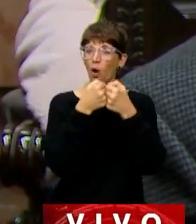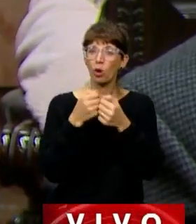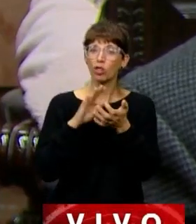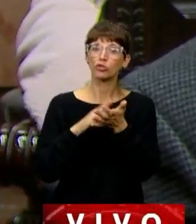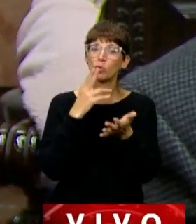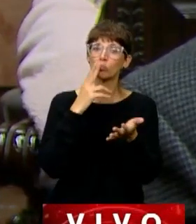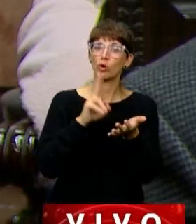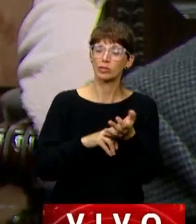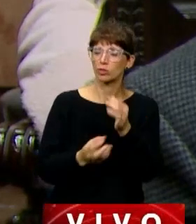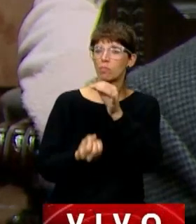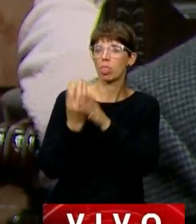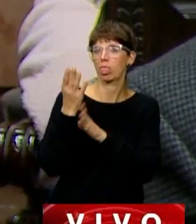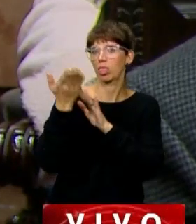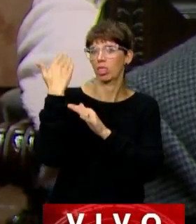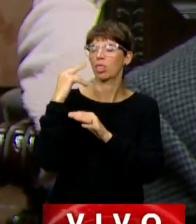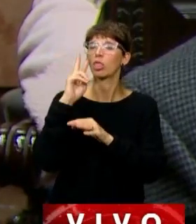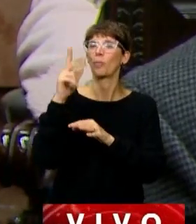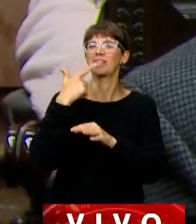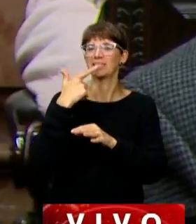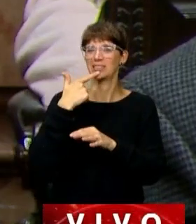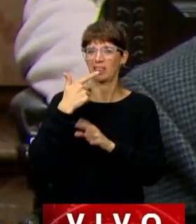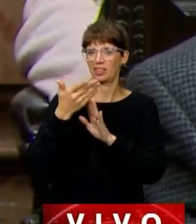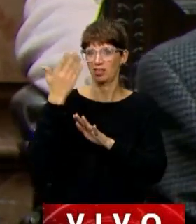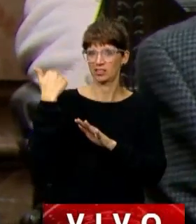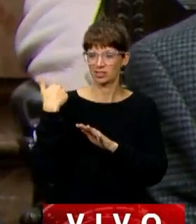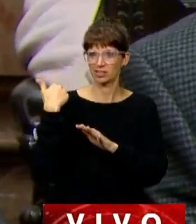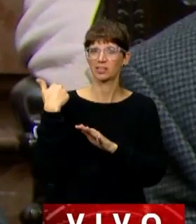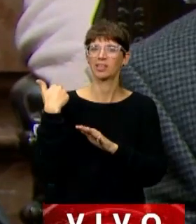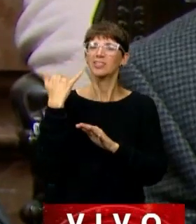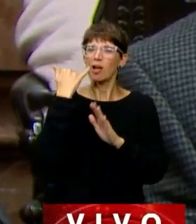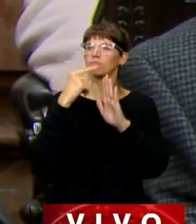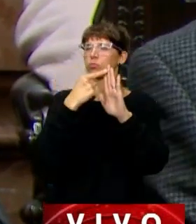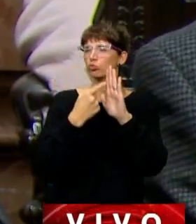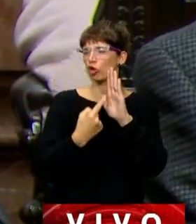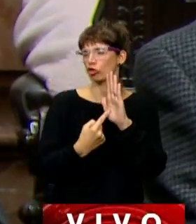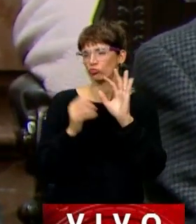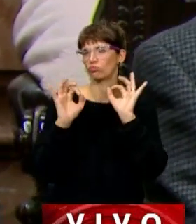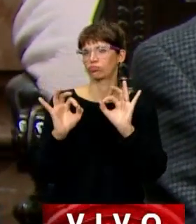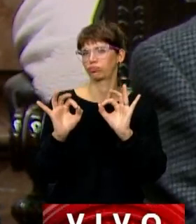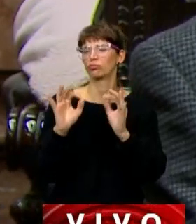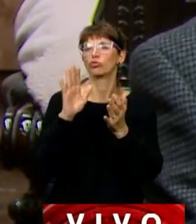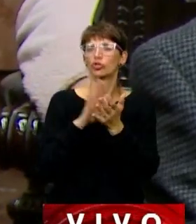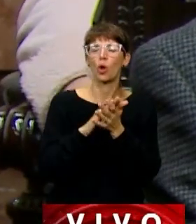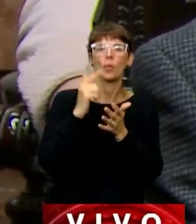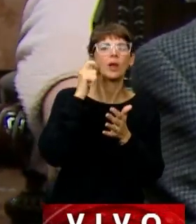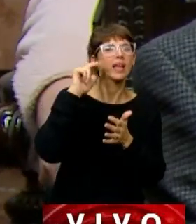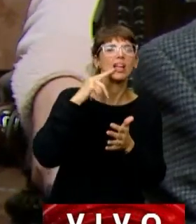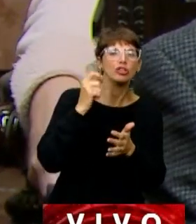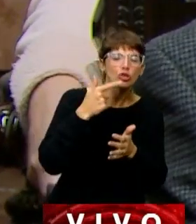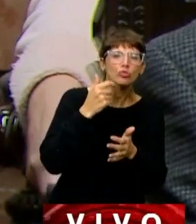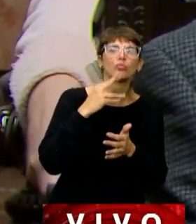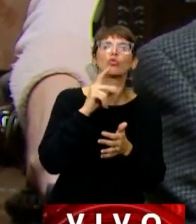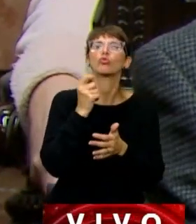nace en el año 2017 y todos los puntos que ya se han señalado respecto de ingresos brutos, sellos y